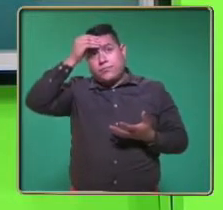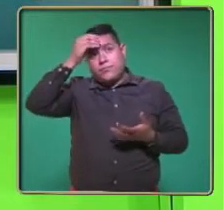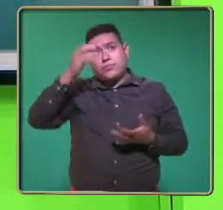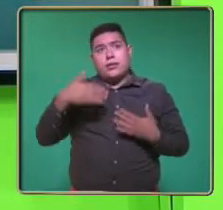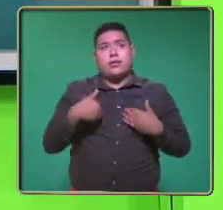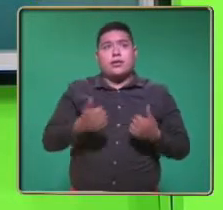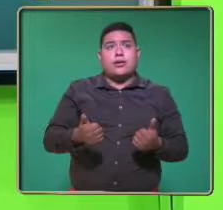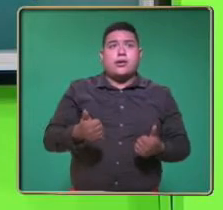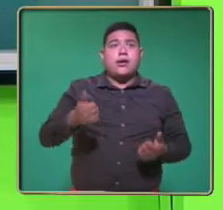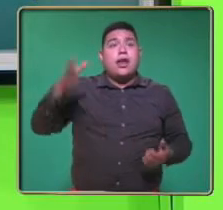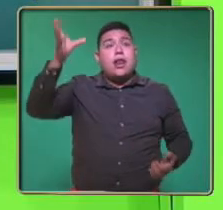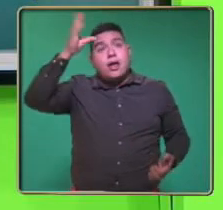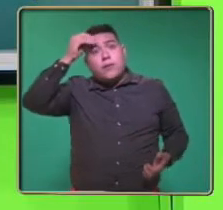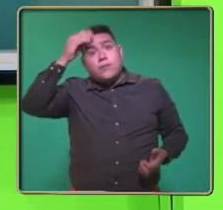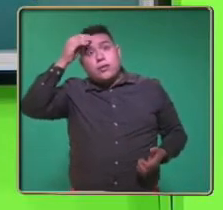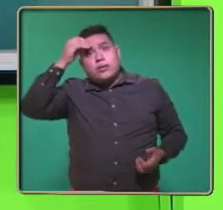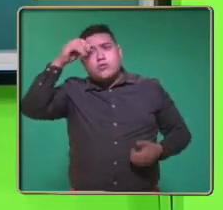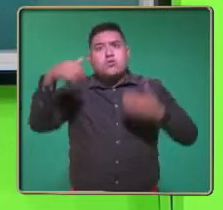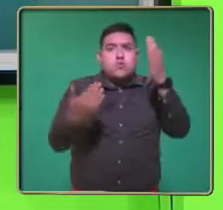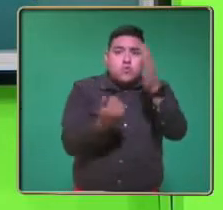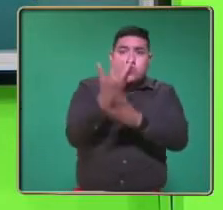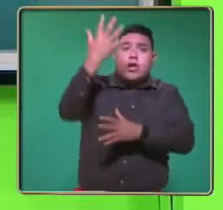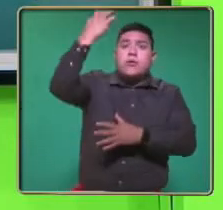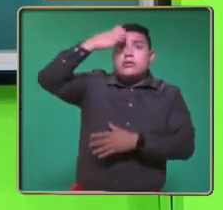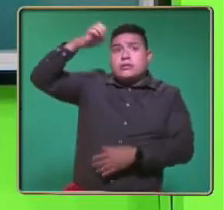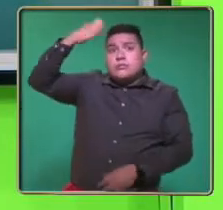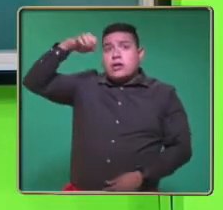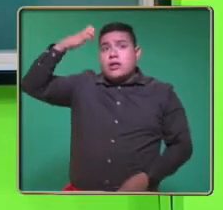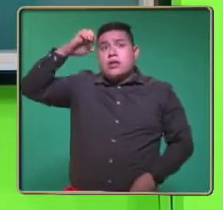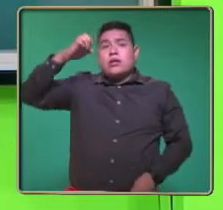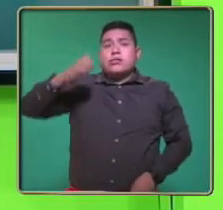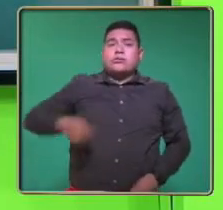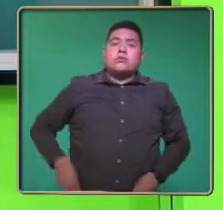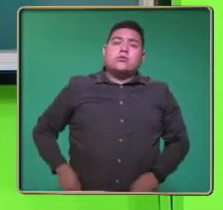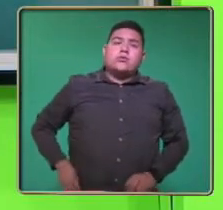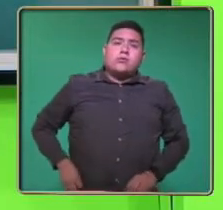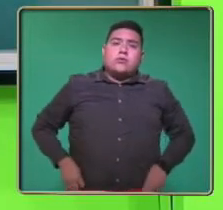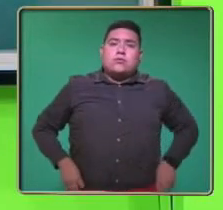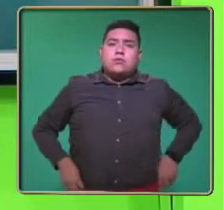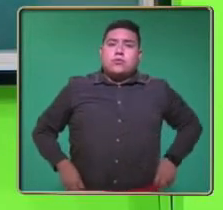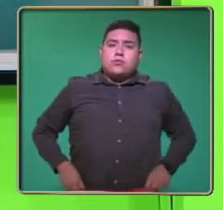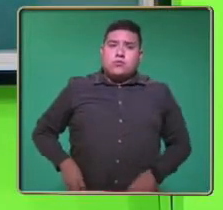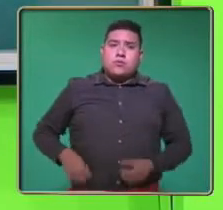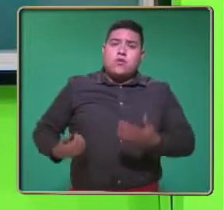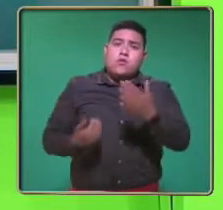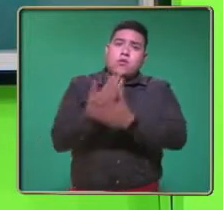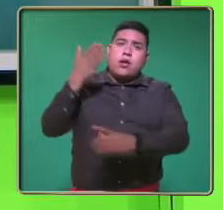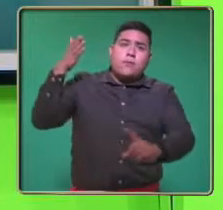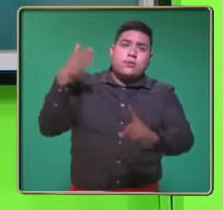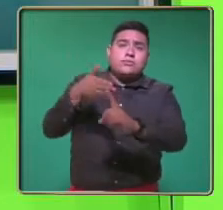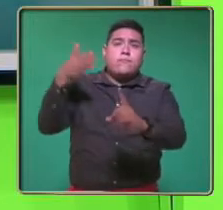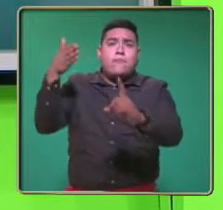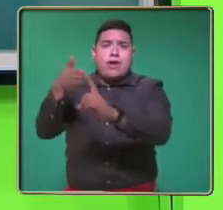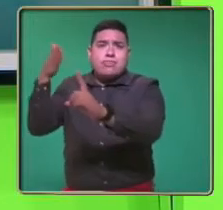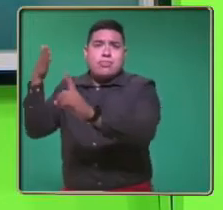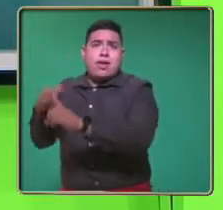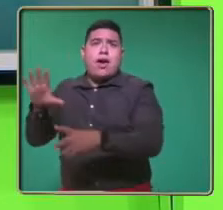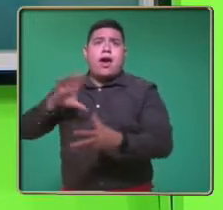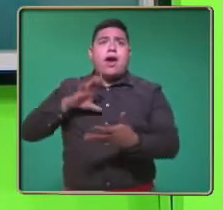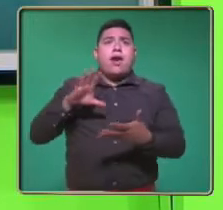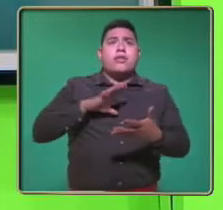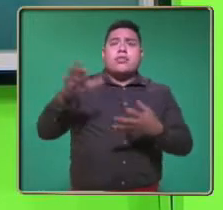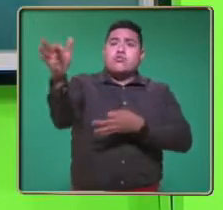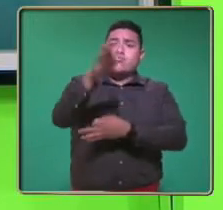Entendiendo que el aprendizaje son nuevas experiencias, nuevas expectativas, nuevas ilusiones acerca de toda esta situación que